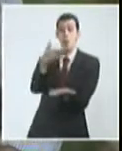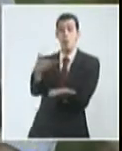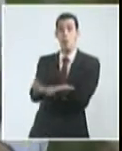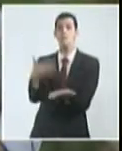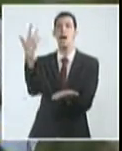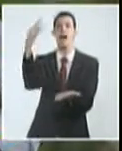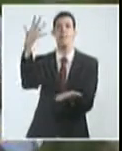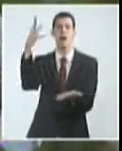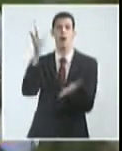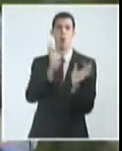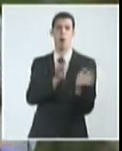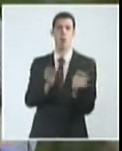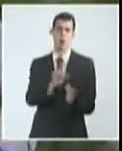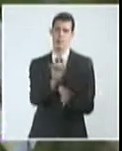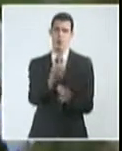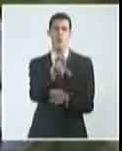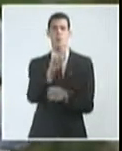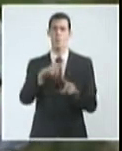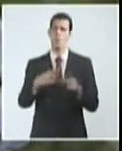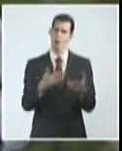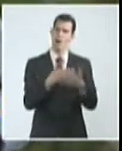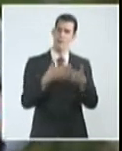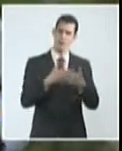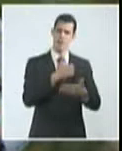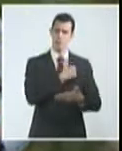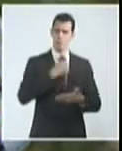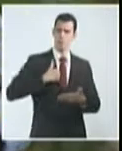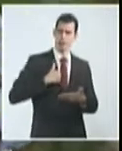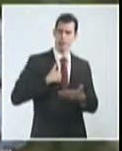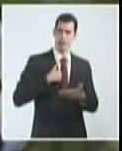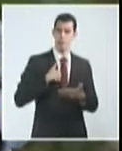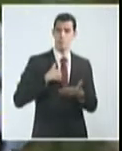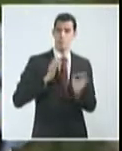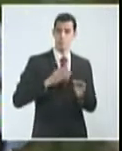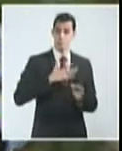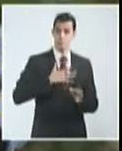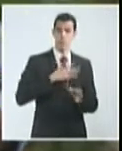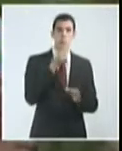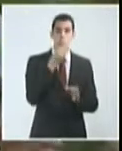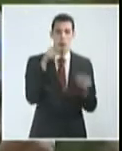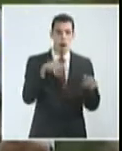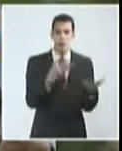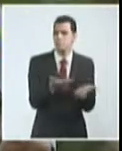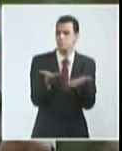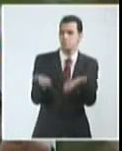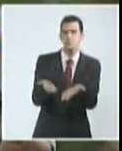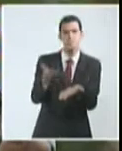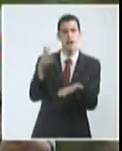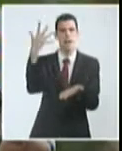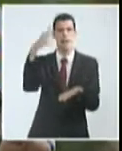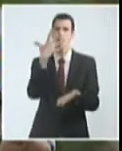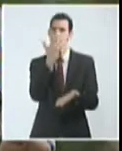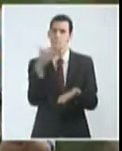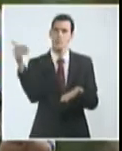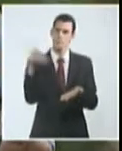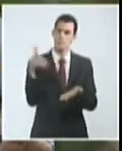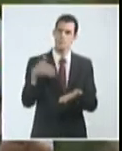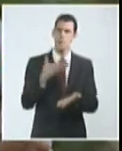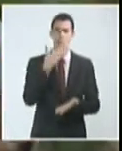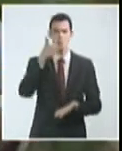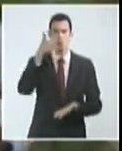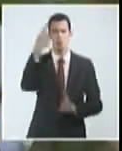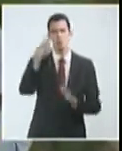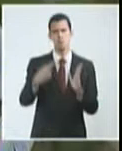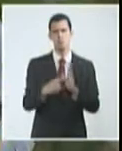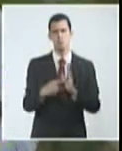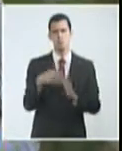gestión no estatales. Y tenemos que ver también lo que ya hemos dejado de percibir, precisamente porque el turismo